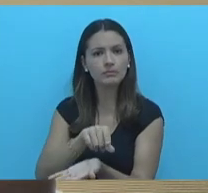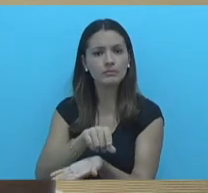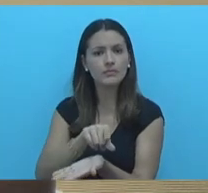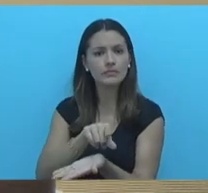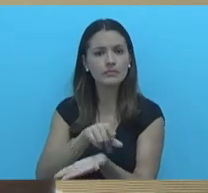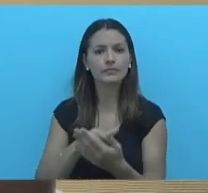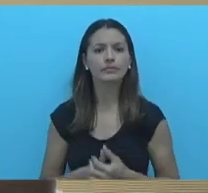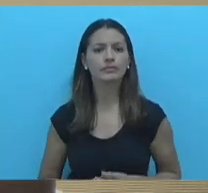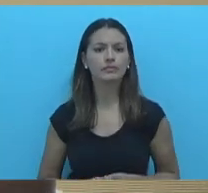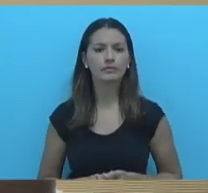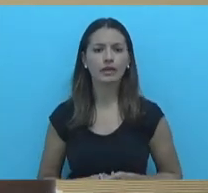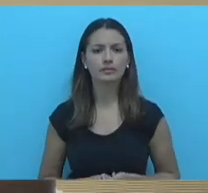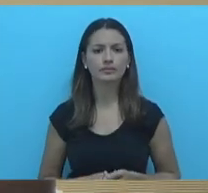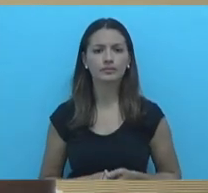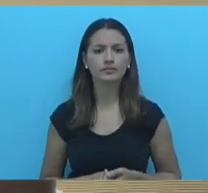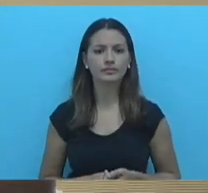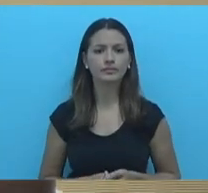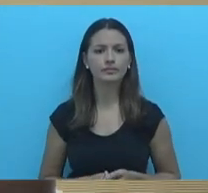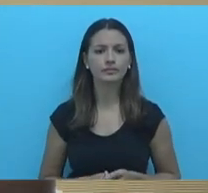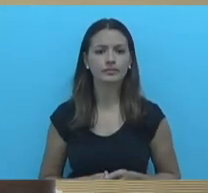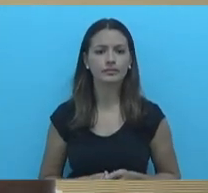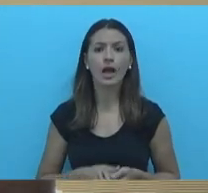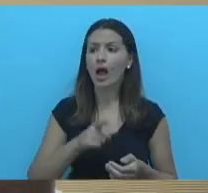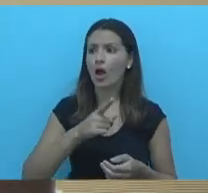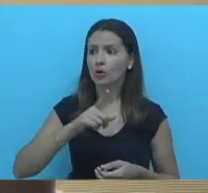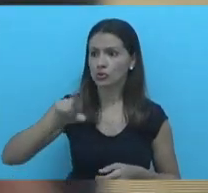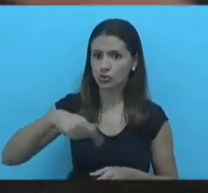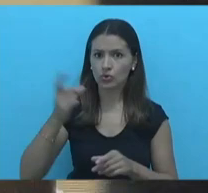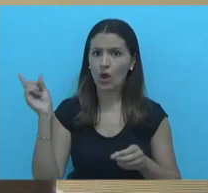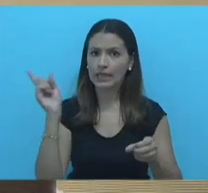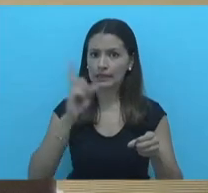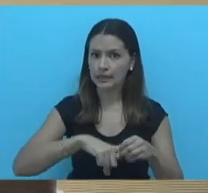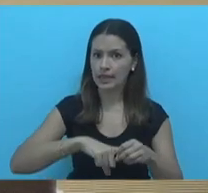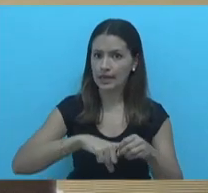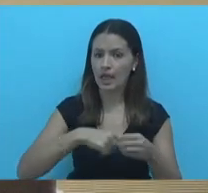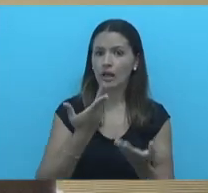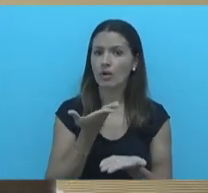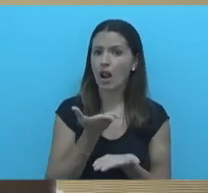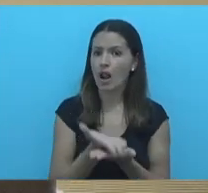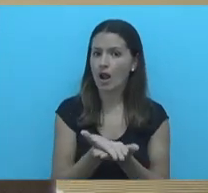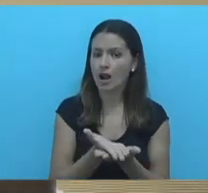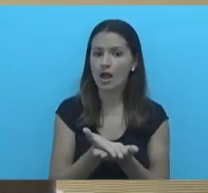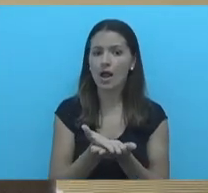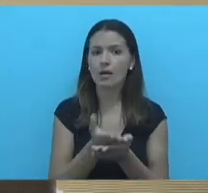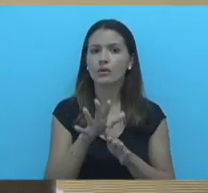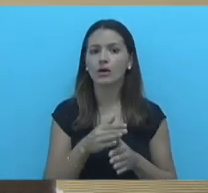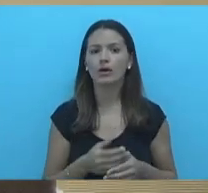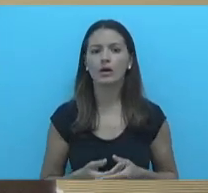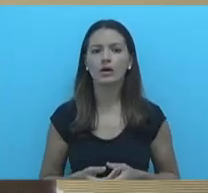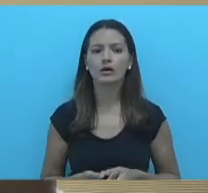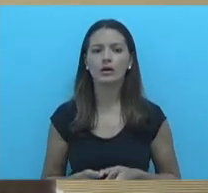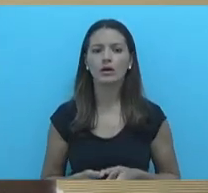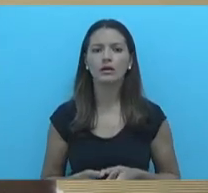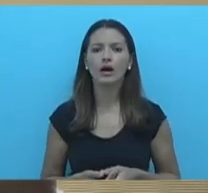Y bueno, creo que tenemos que adherir a este reclamo de los trabajadores que como consignas principales llevaban la defensa